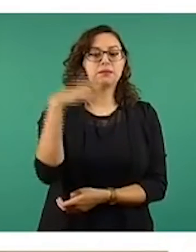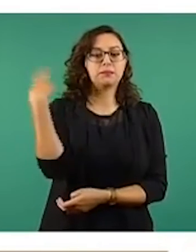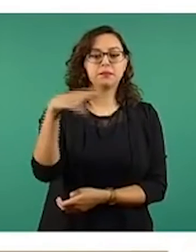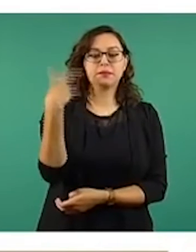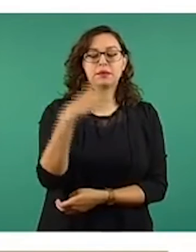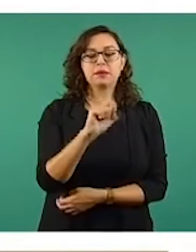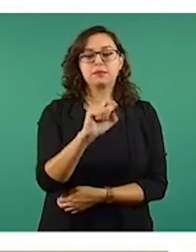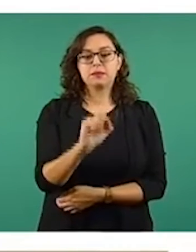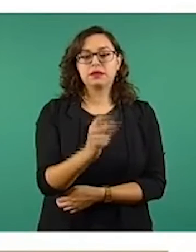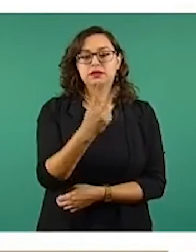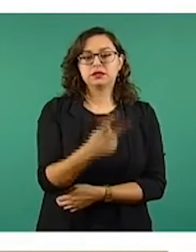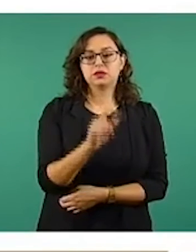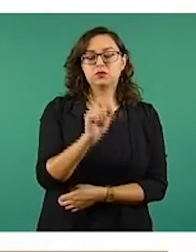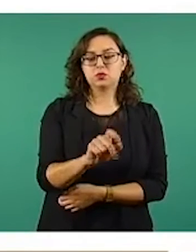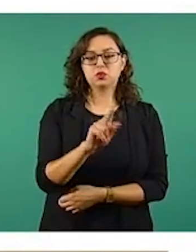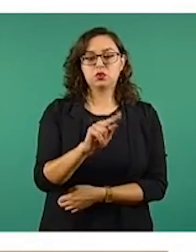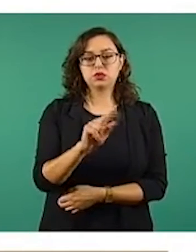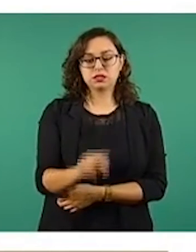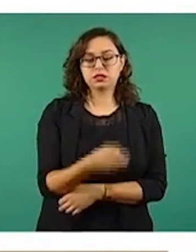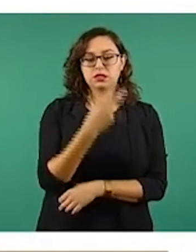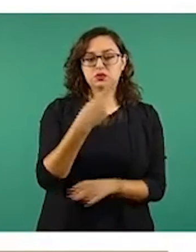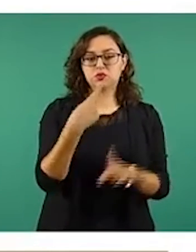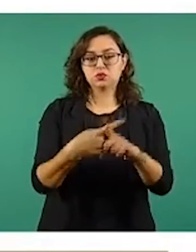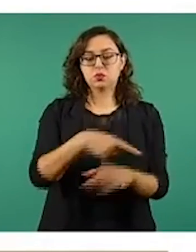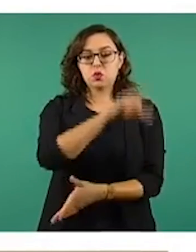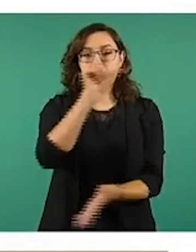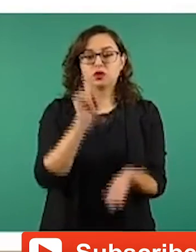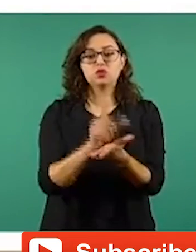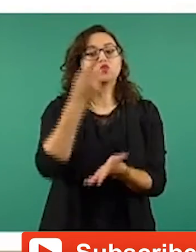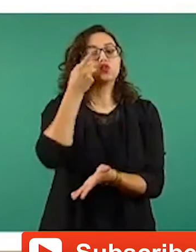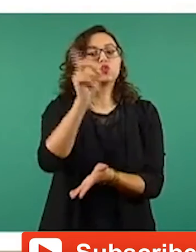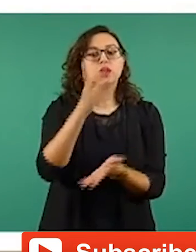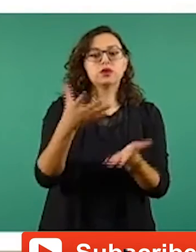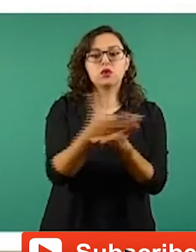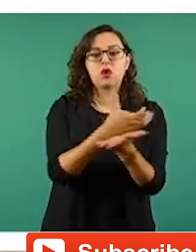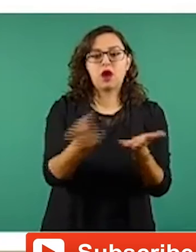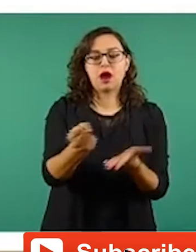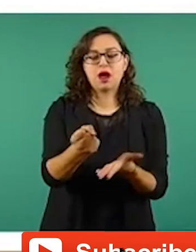Veracruz, $22.82 por litro, un margen de